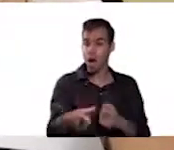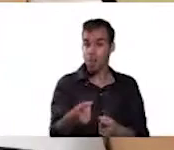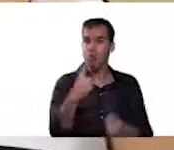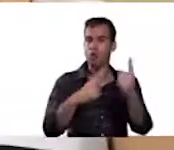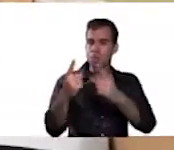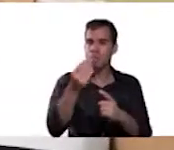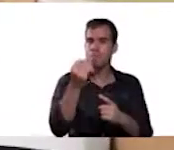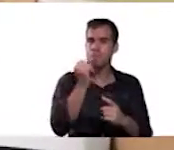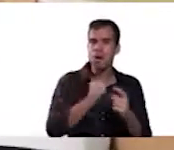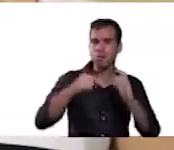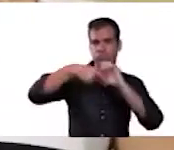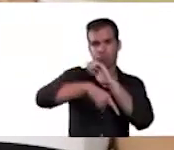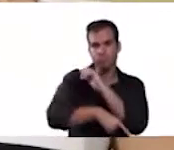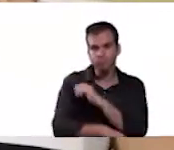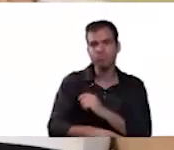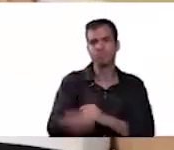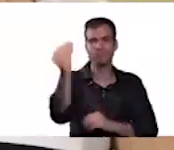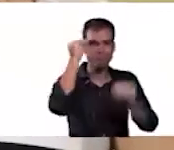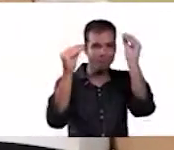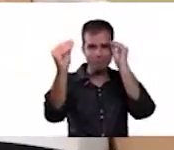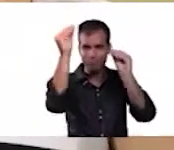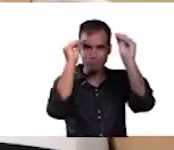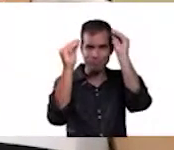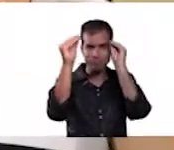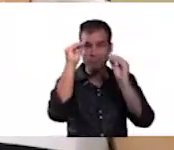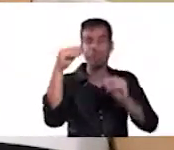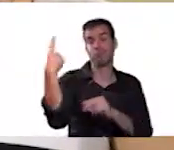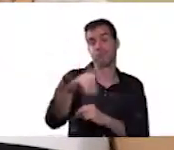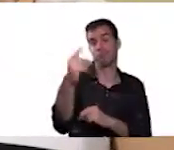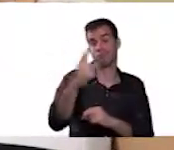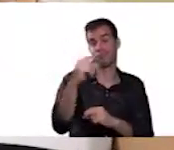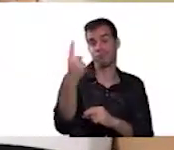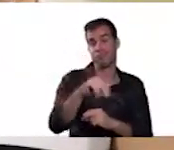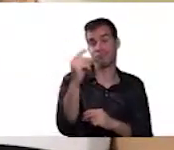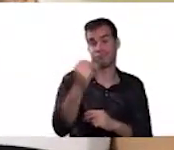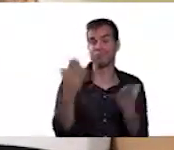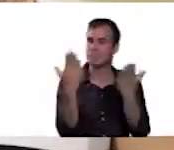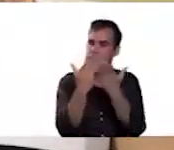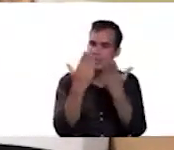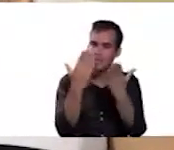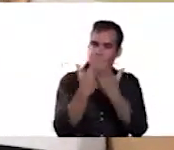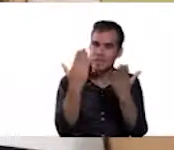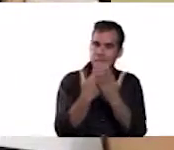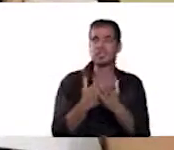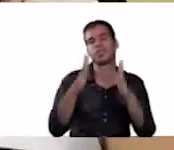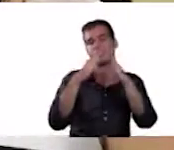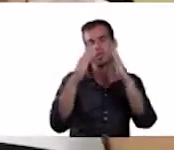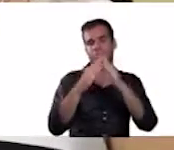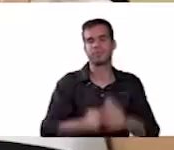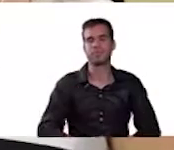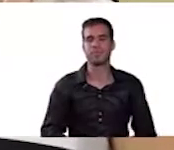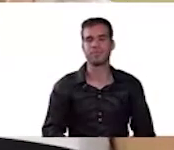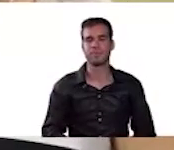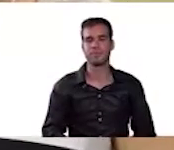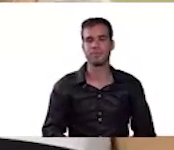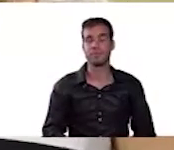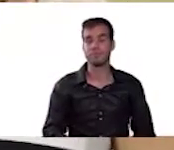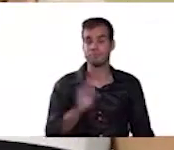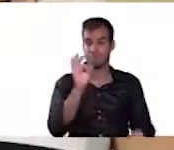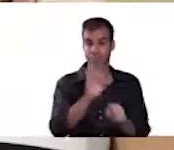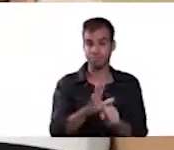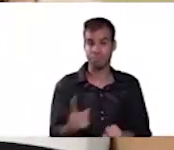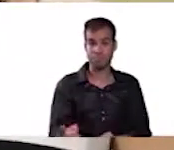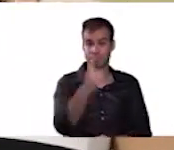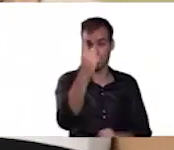perfeccionar el aprendizaje y los ejercicios para practicar y ejercitar lo que van a ir aprendiendo. Comenzamos con el